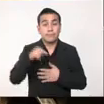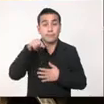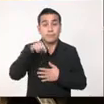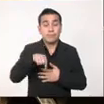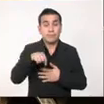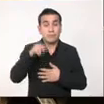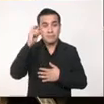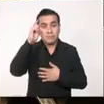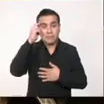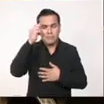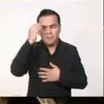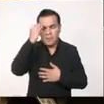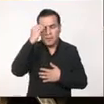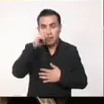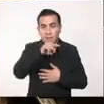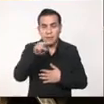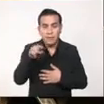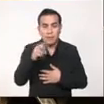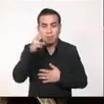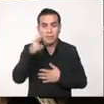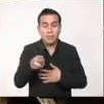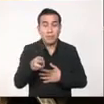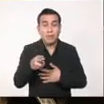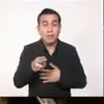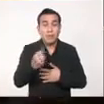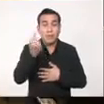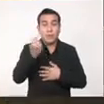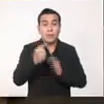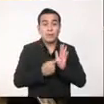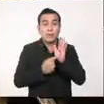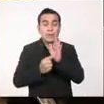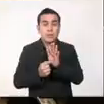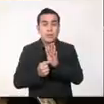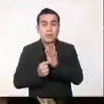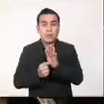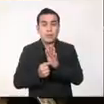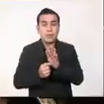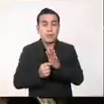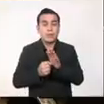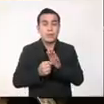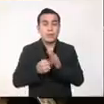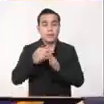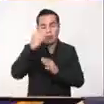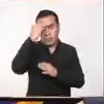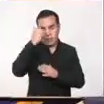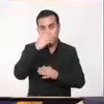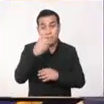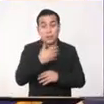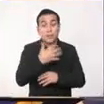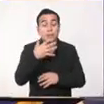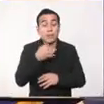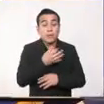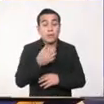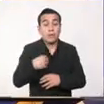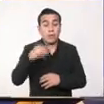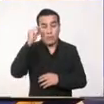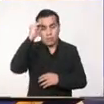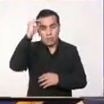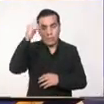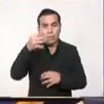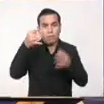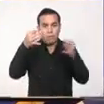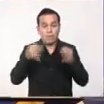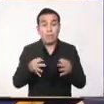Esta es, como ustedes saben y como bien dijo el nuncio, esta es una opinión oficial del gobierno,